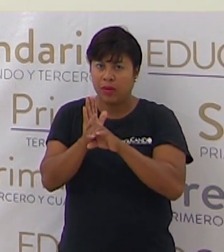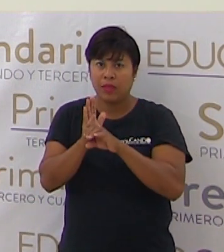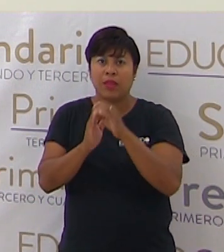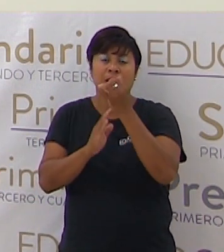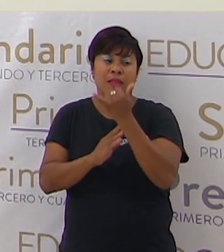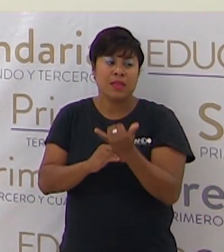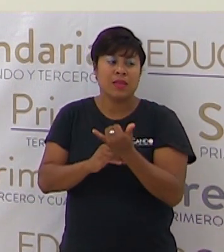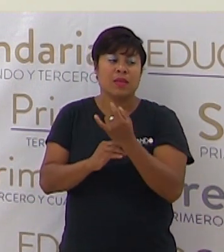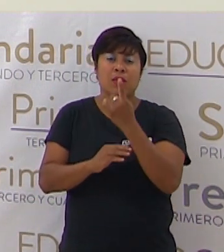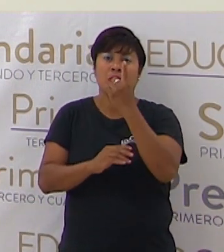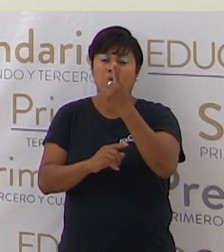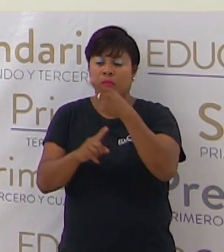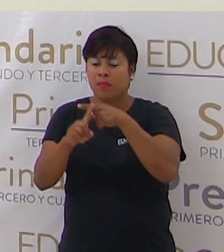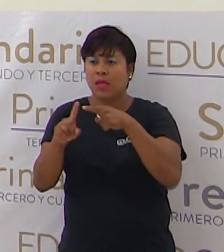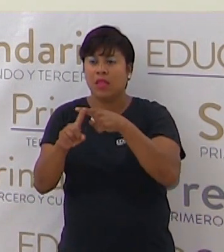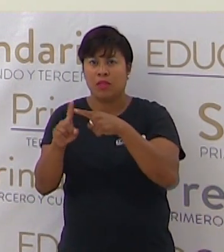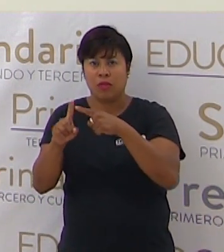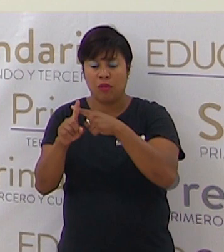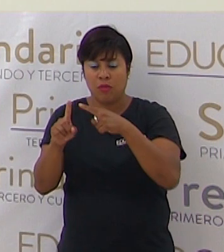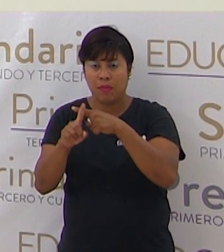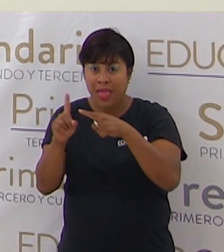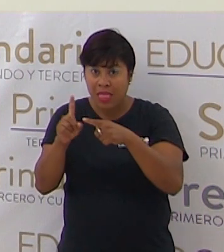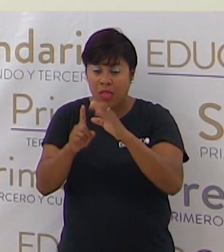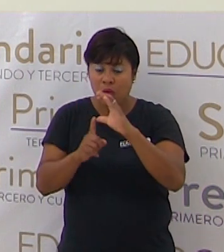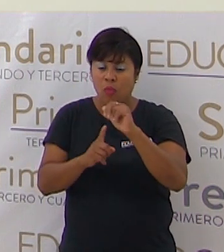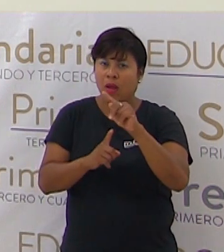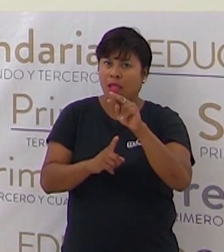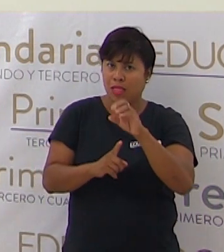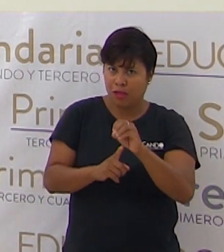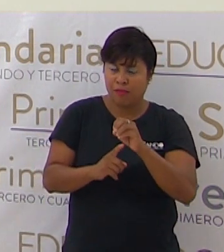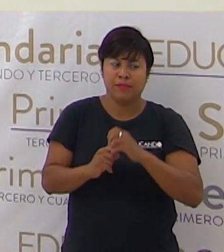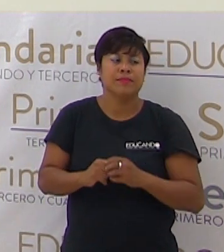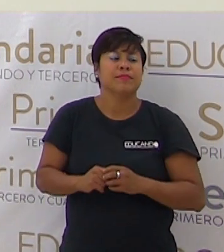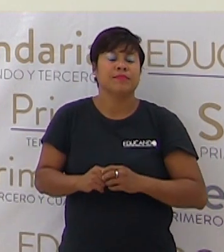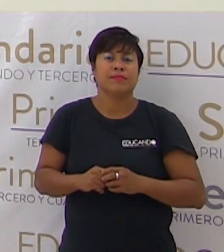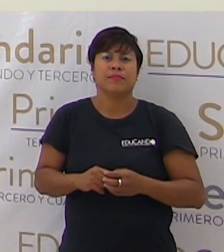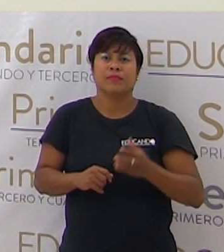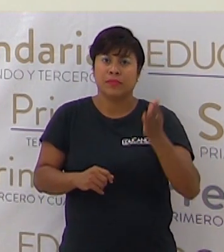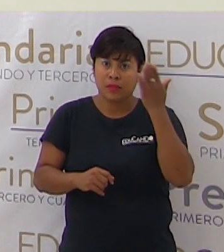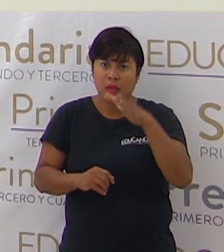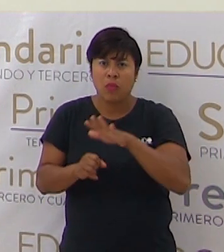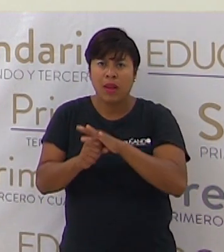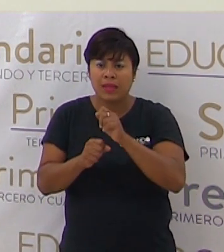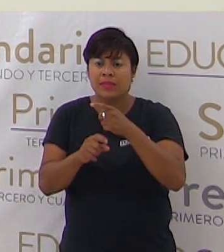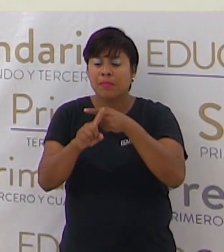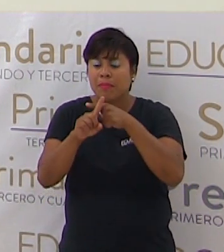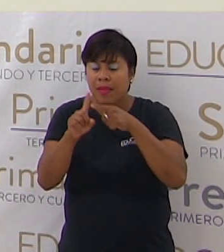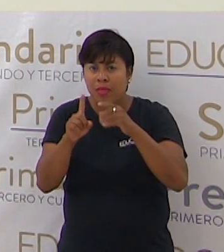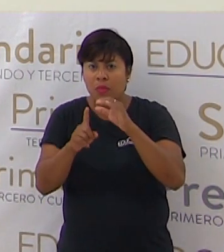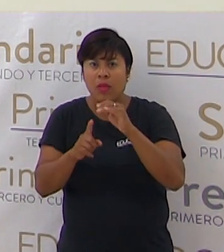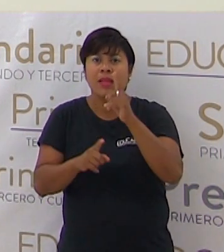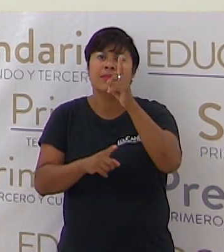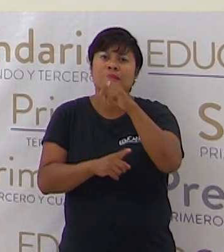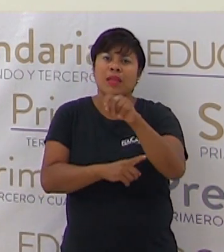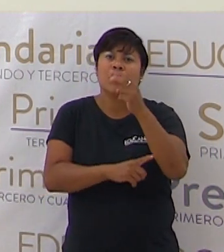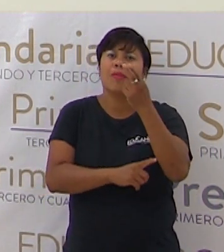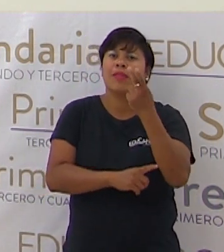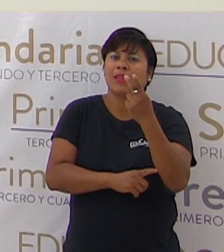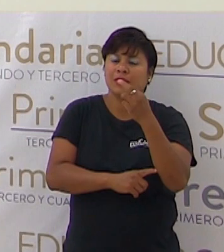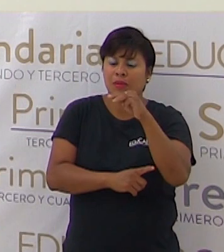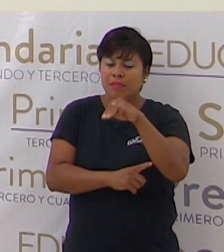y otro de medio cuarto. ¿Sí? ¿Sabes cuánto es medio cuarto? Serían